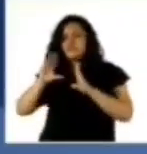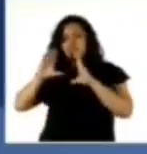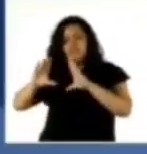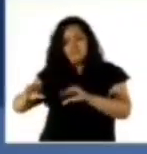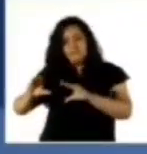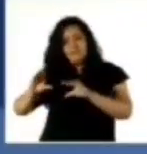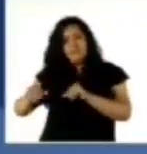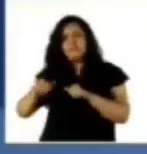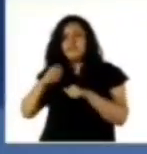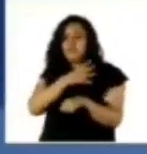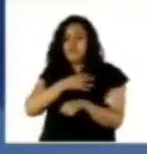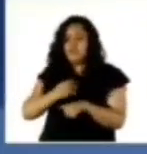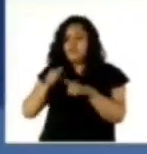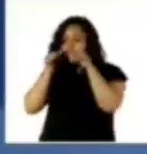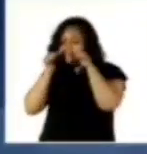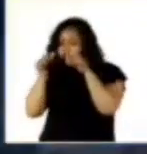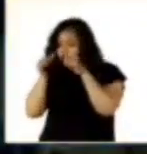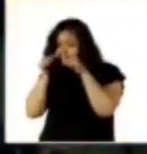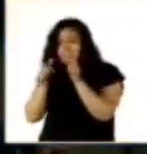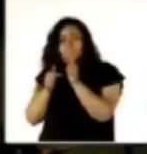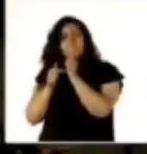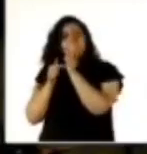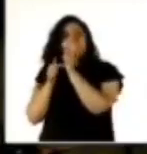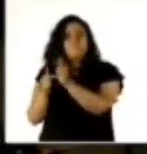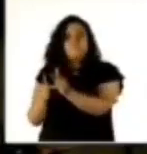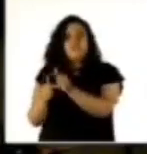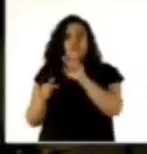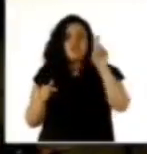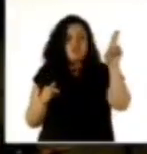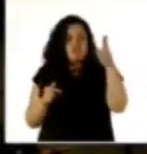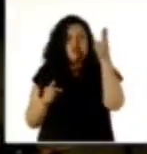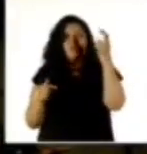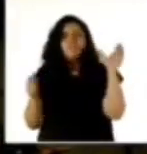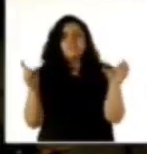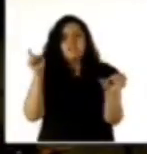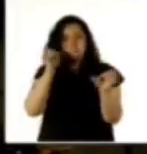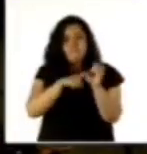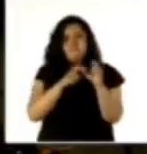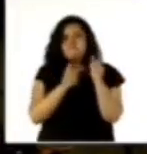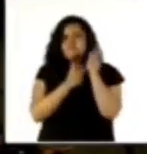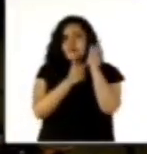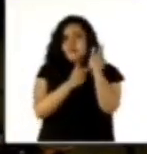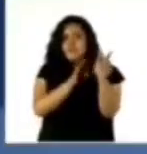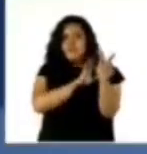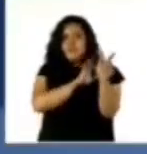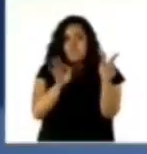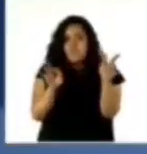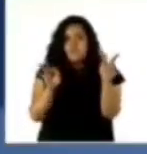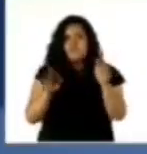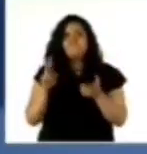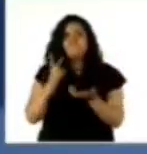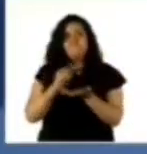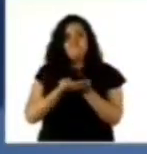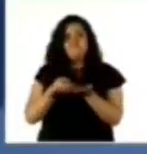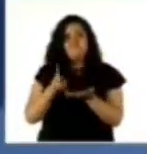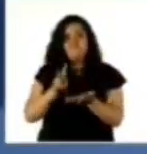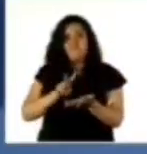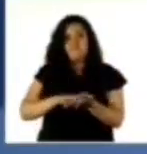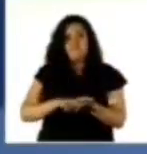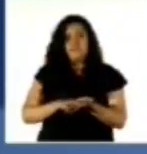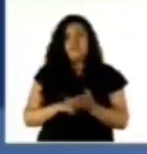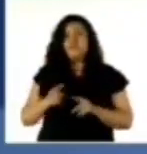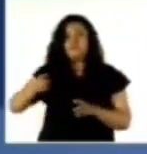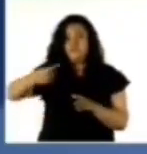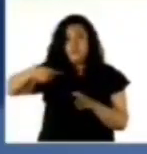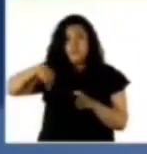de sus pequeños. Más de 400 jóvenes universitarias gozan